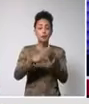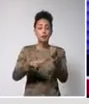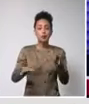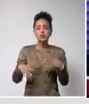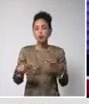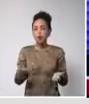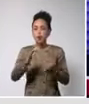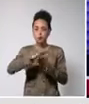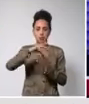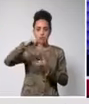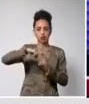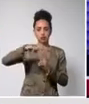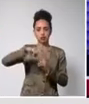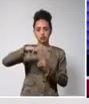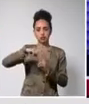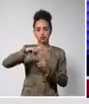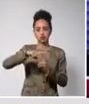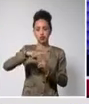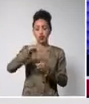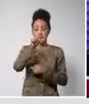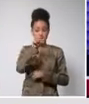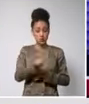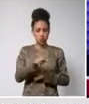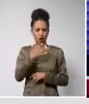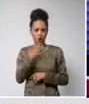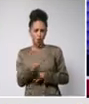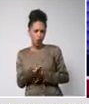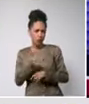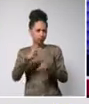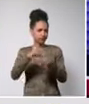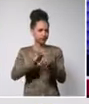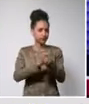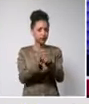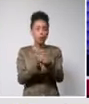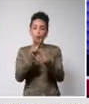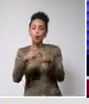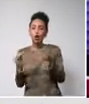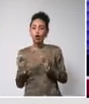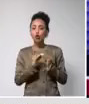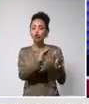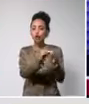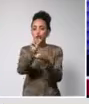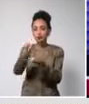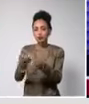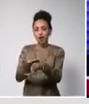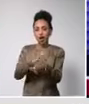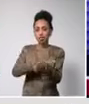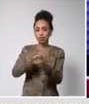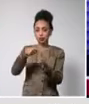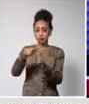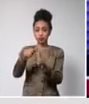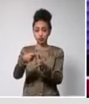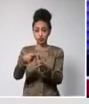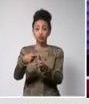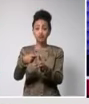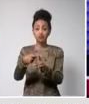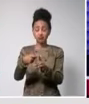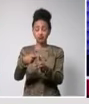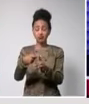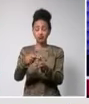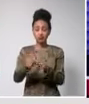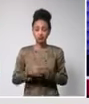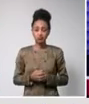Matanzas, contacto de un caso positivo ya confirmado anteriormente y que